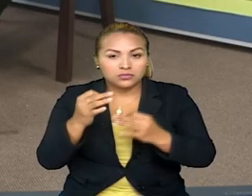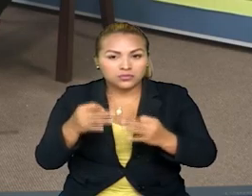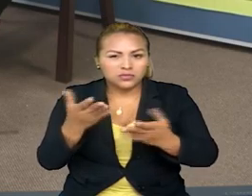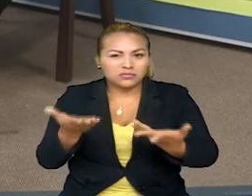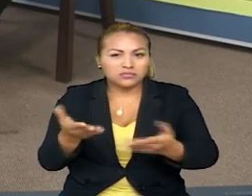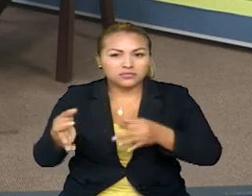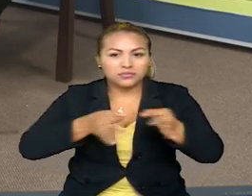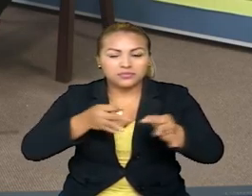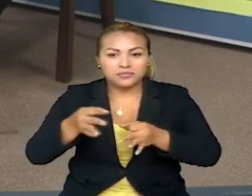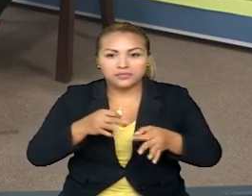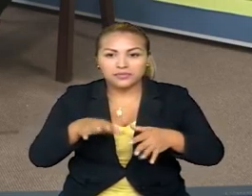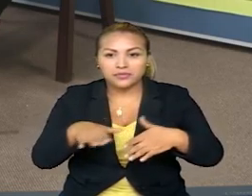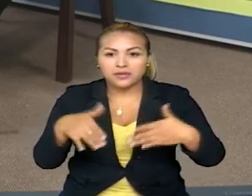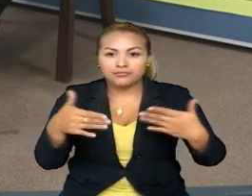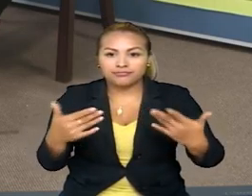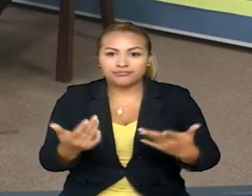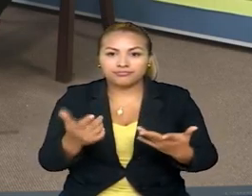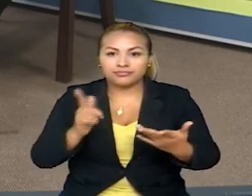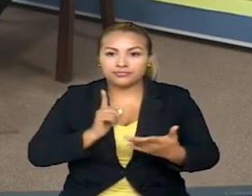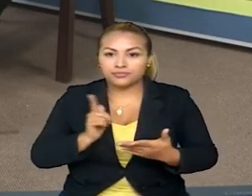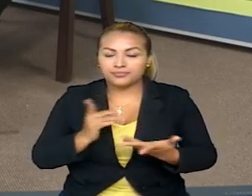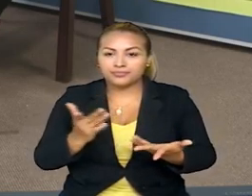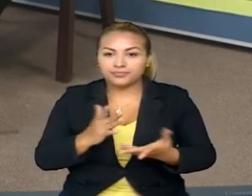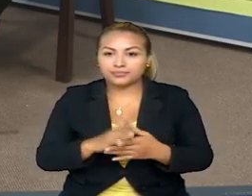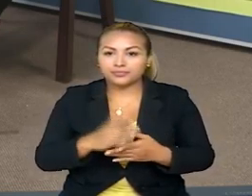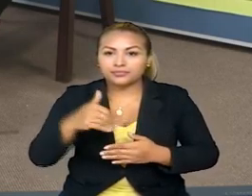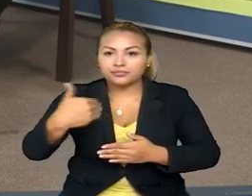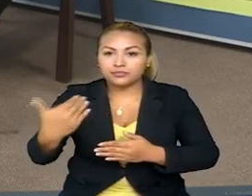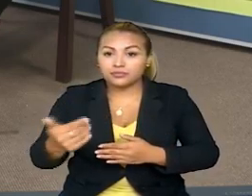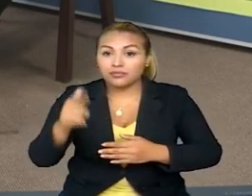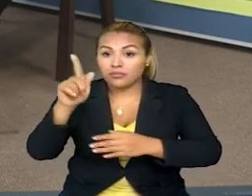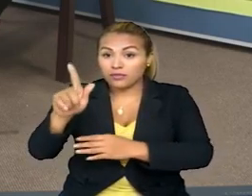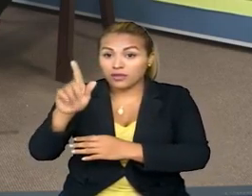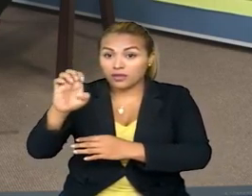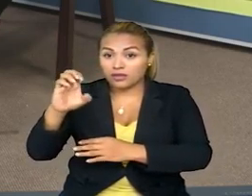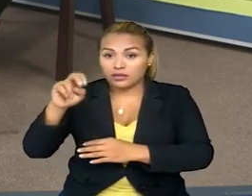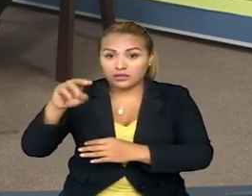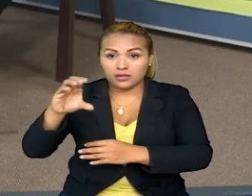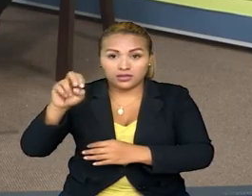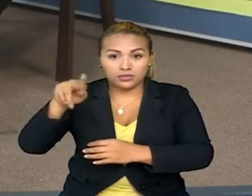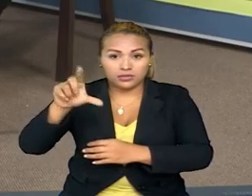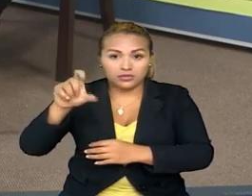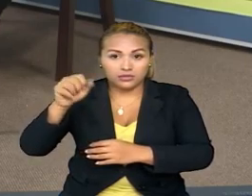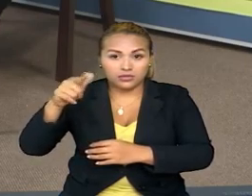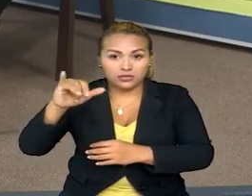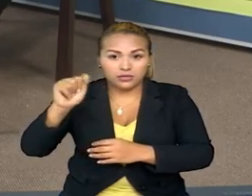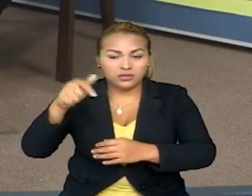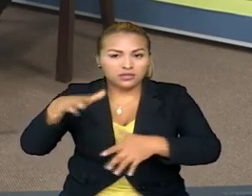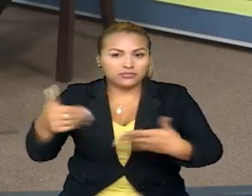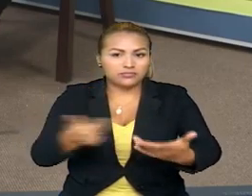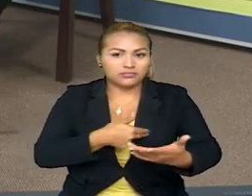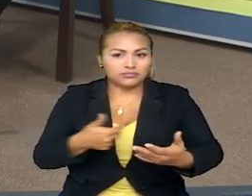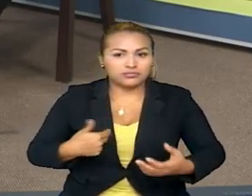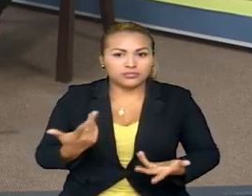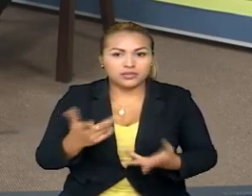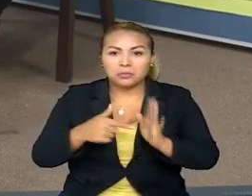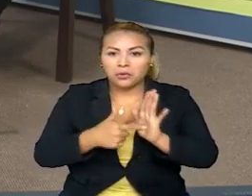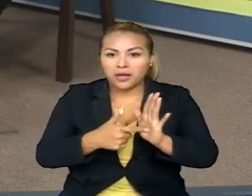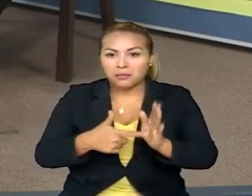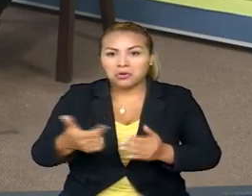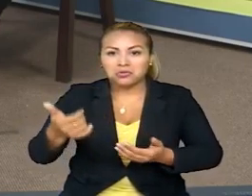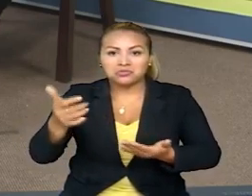qué es lo que pasa cuando la tecnología también inciden en nuestro estilo de vida saludable para el teléfono